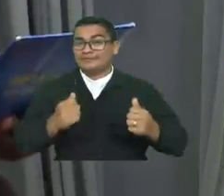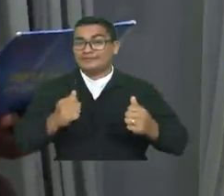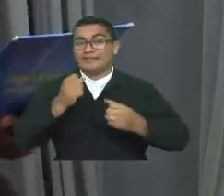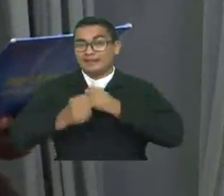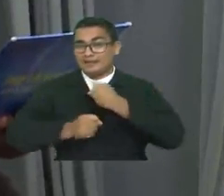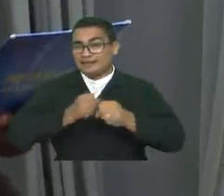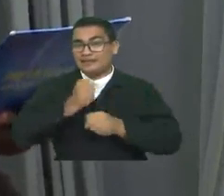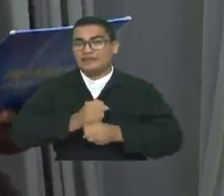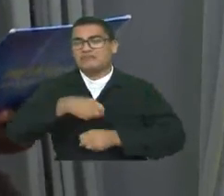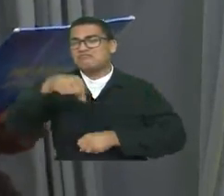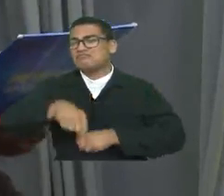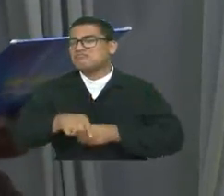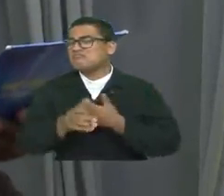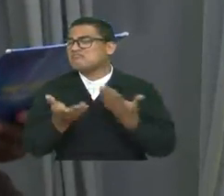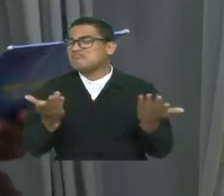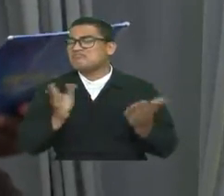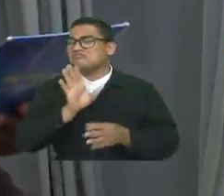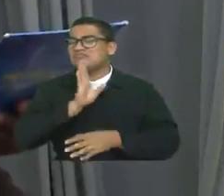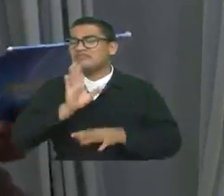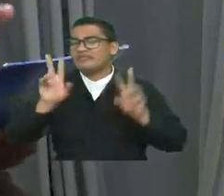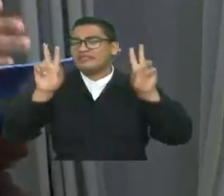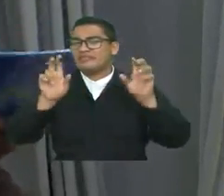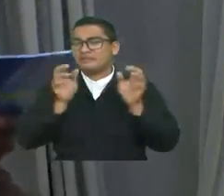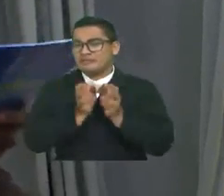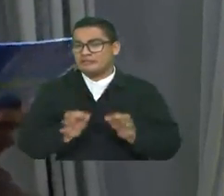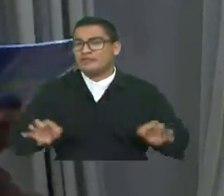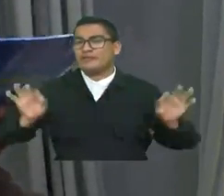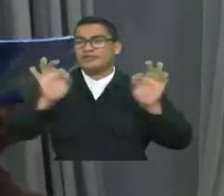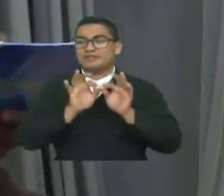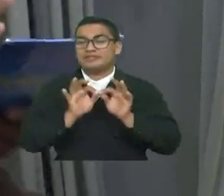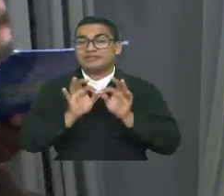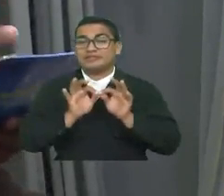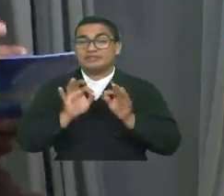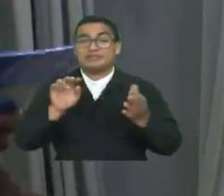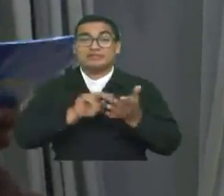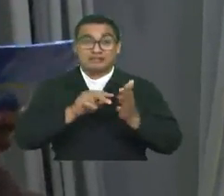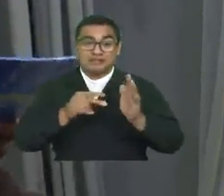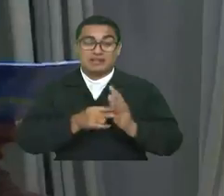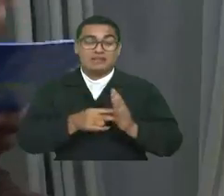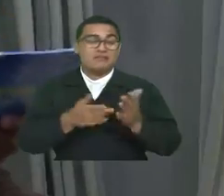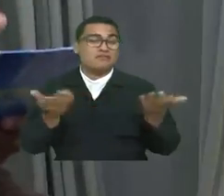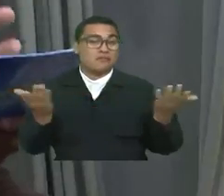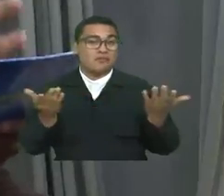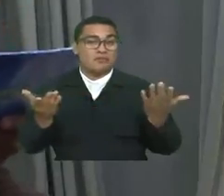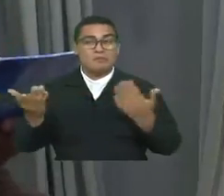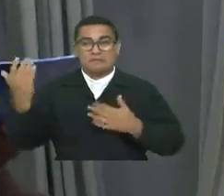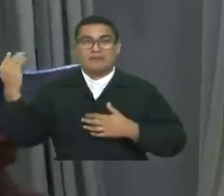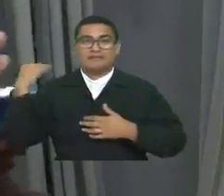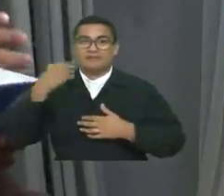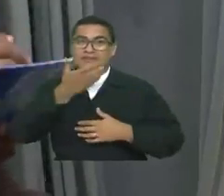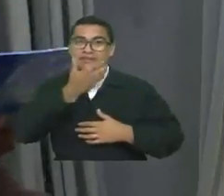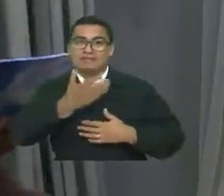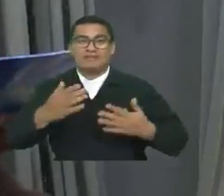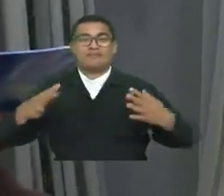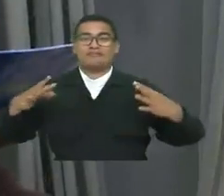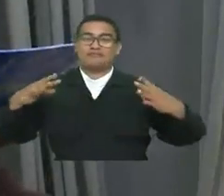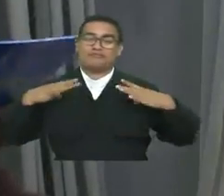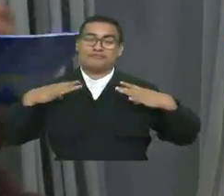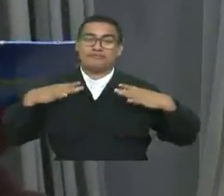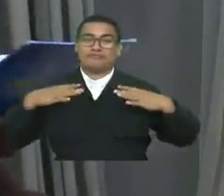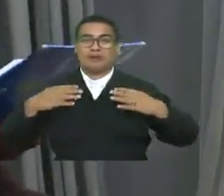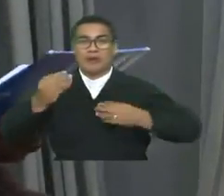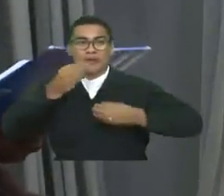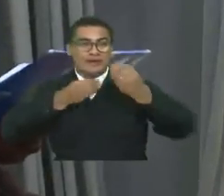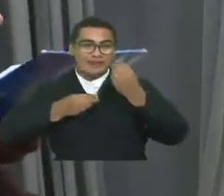año. Hoy vamos a hablar de un tema muy coyuntural porque, sin duda, las vacaciones significaron mucha comida,